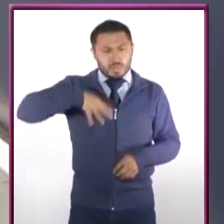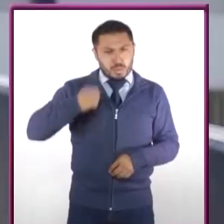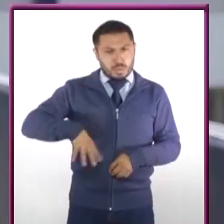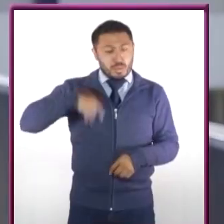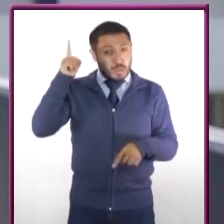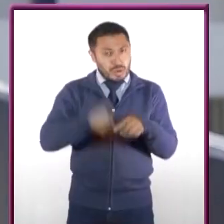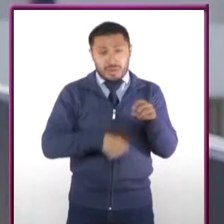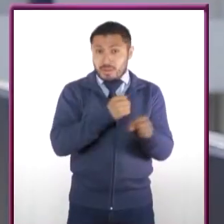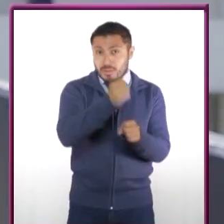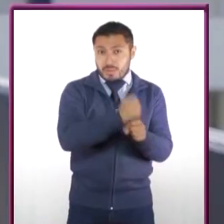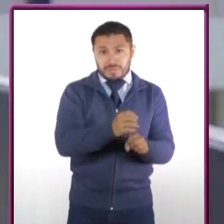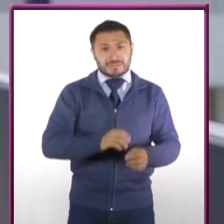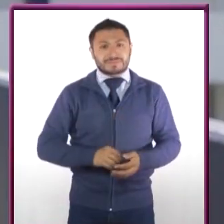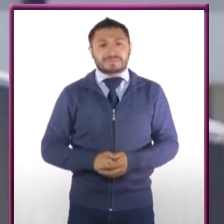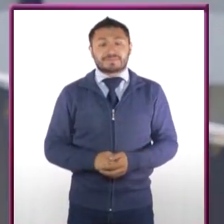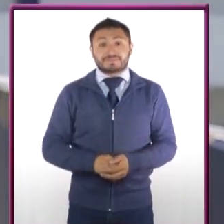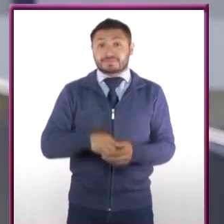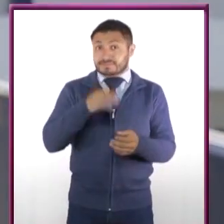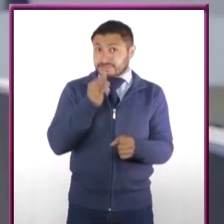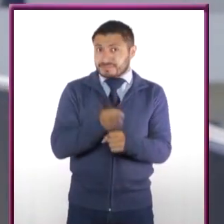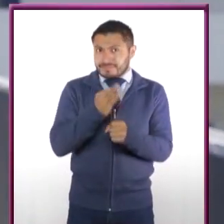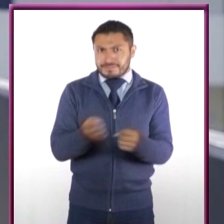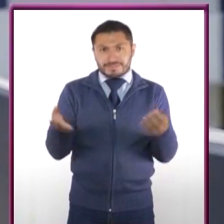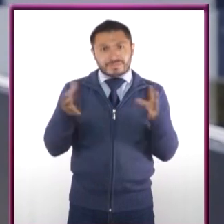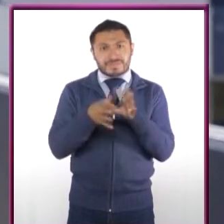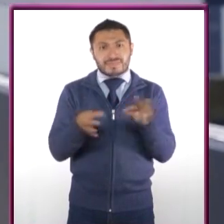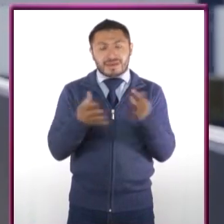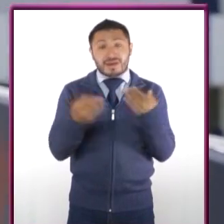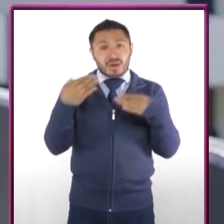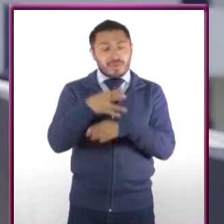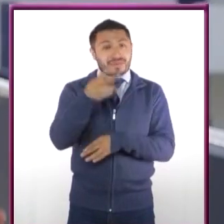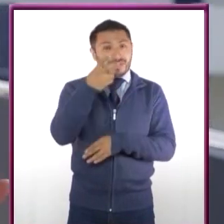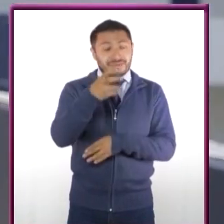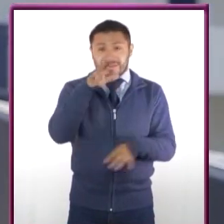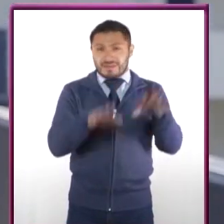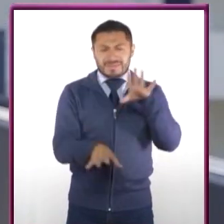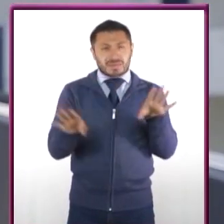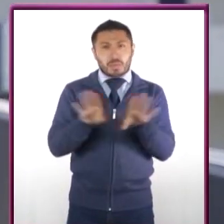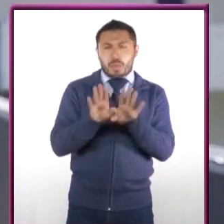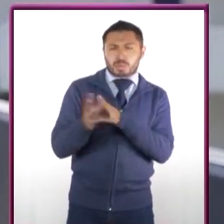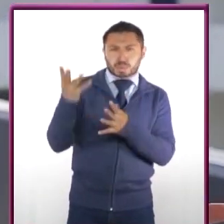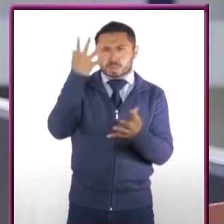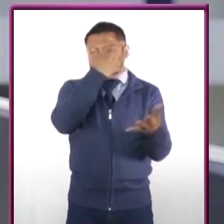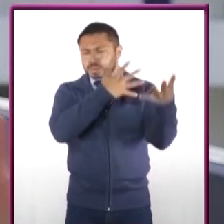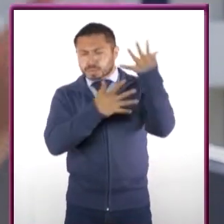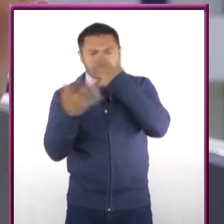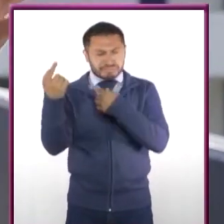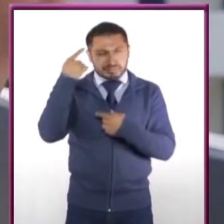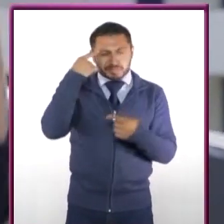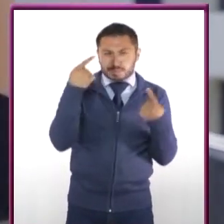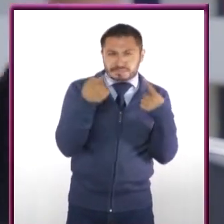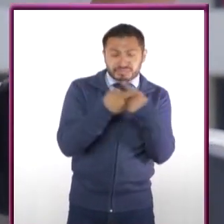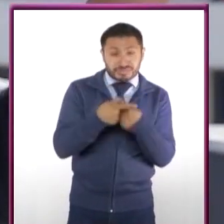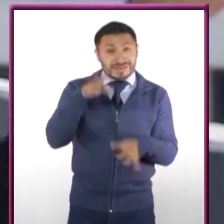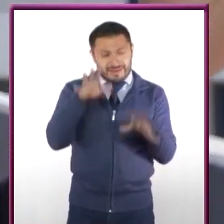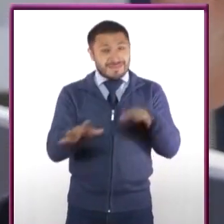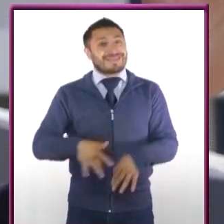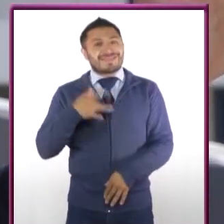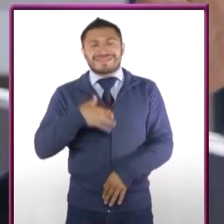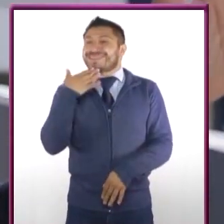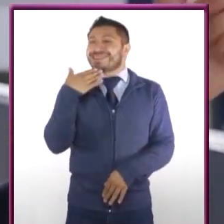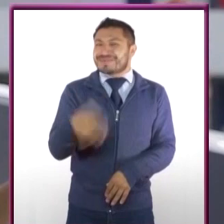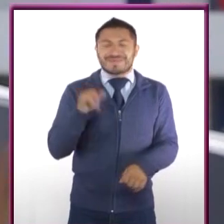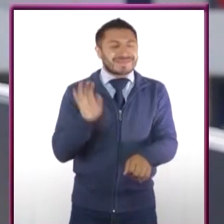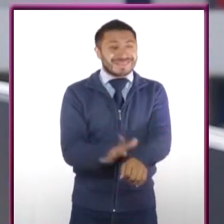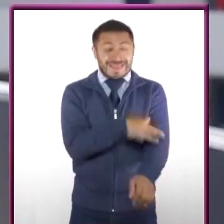eso. Y precisamente ha llegado el momento de hablar de eso que en ocasiones nos confunde. Otras nos hacen sentir excelentemente